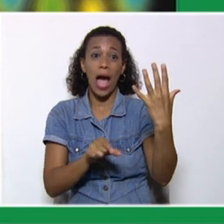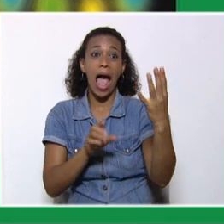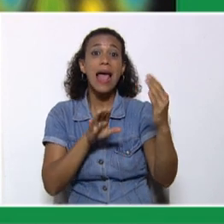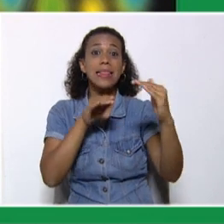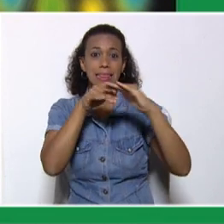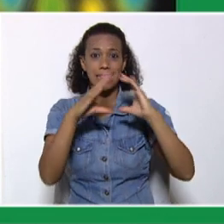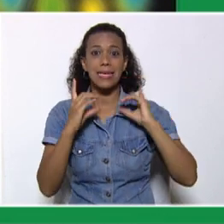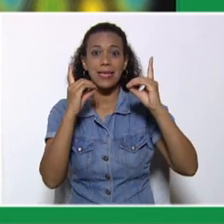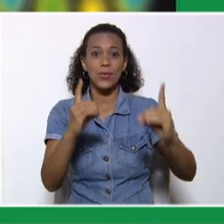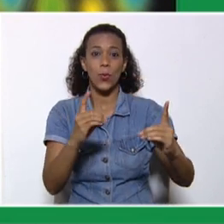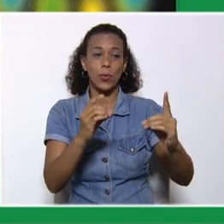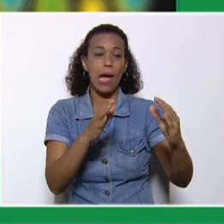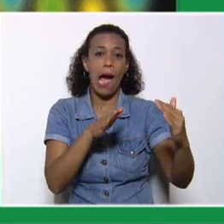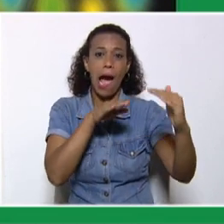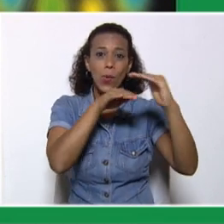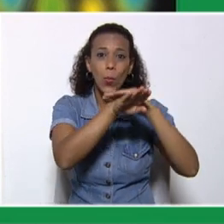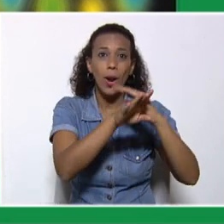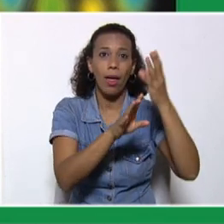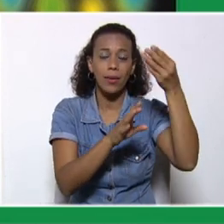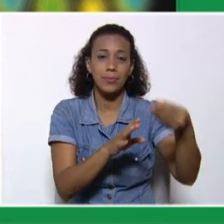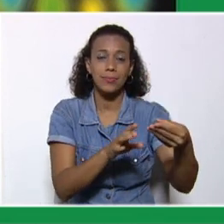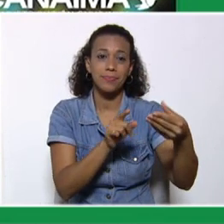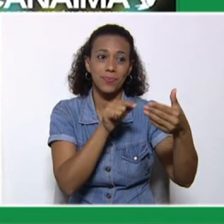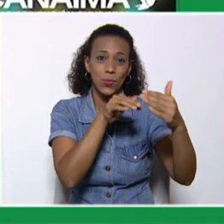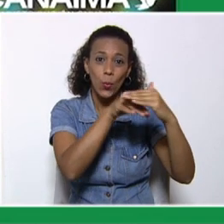decidimos que se nos exportara el video.